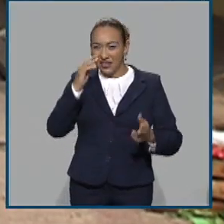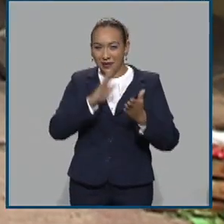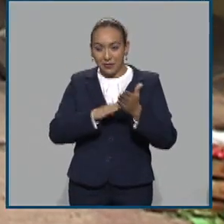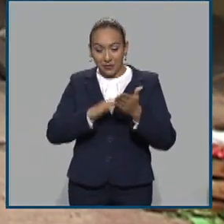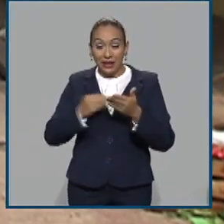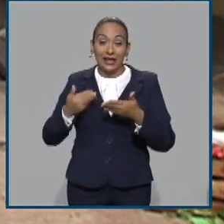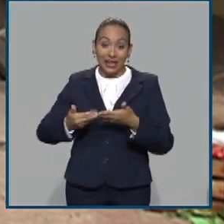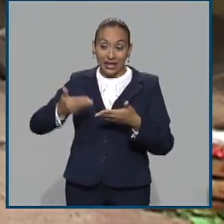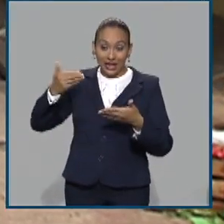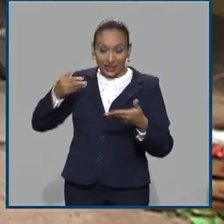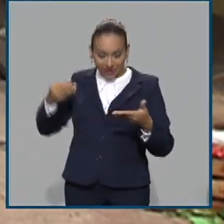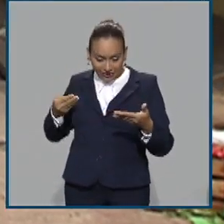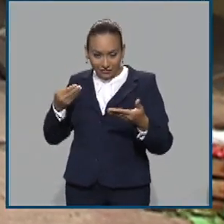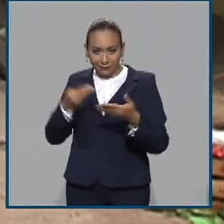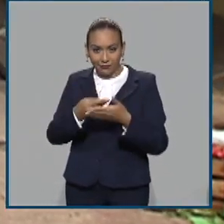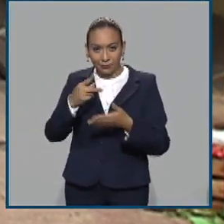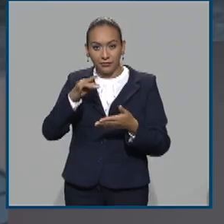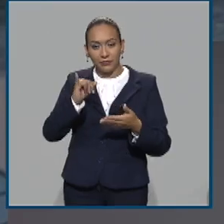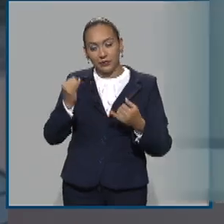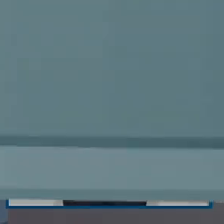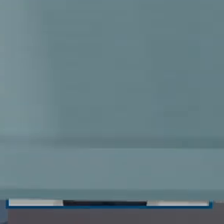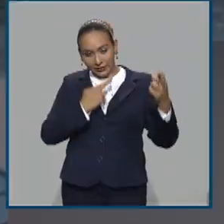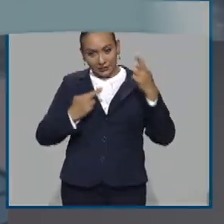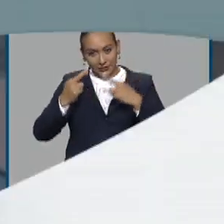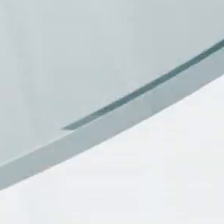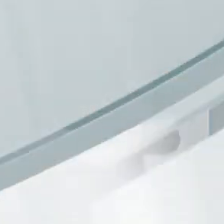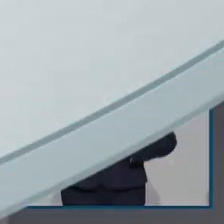documentación presentada por el PRI.